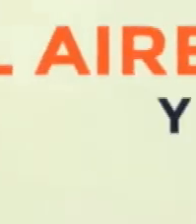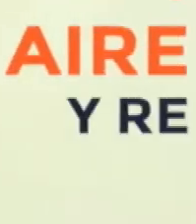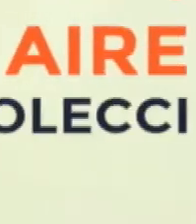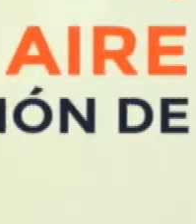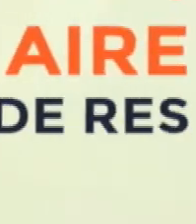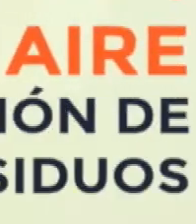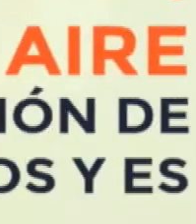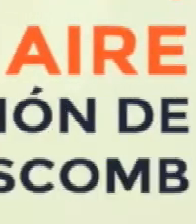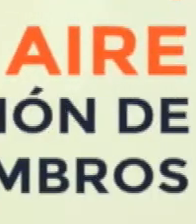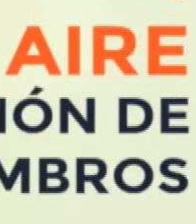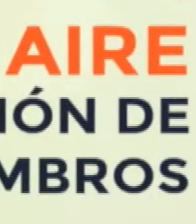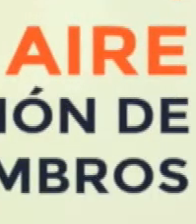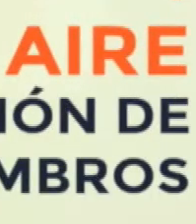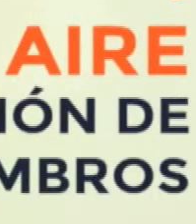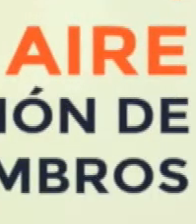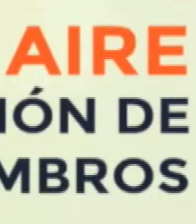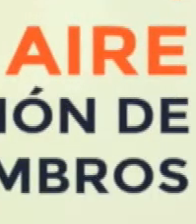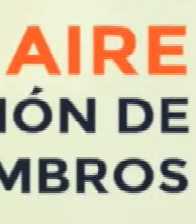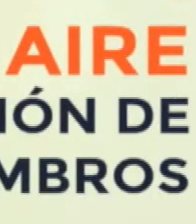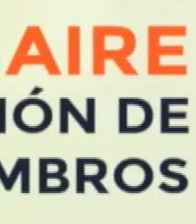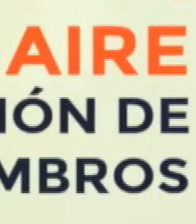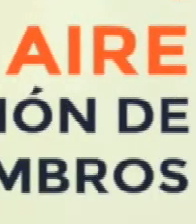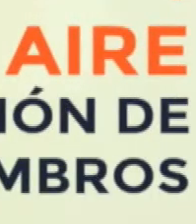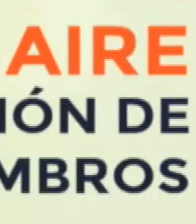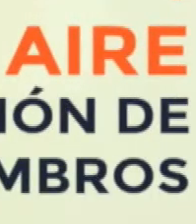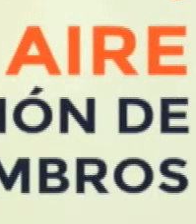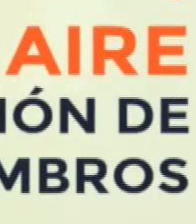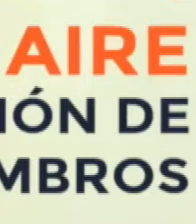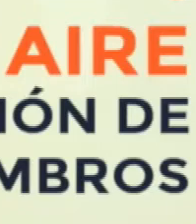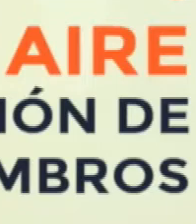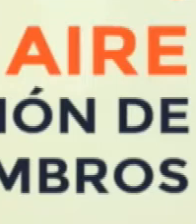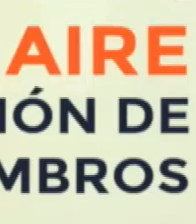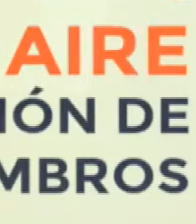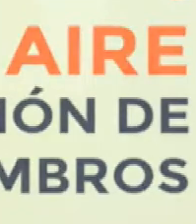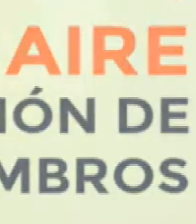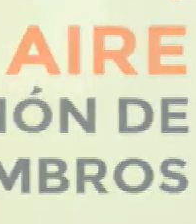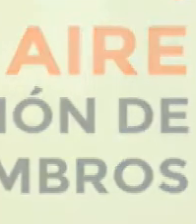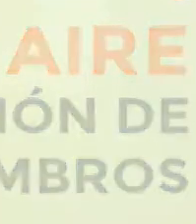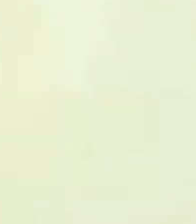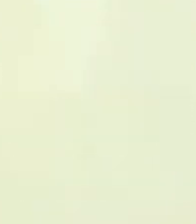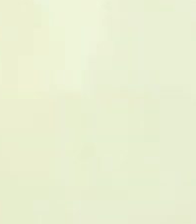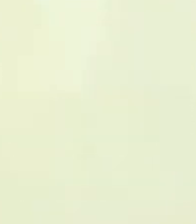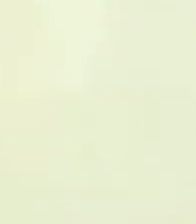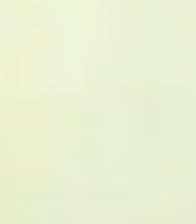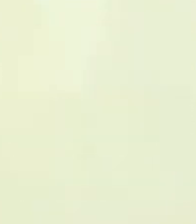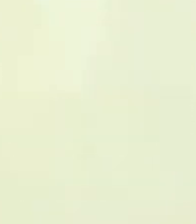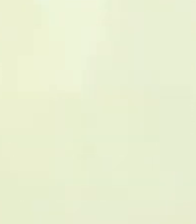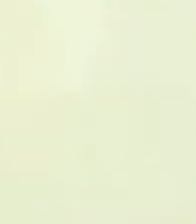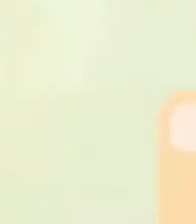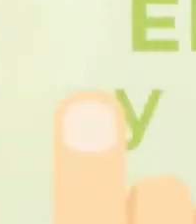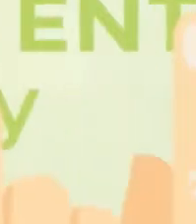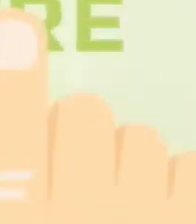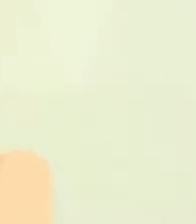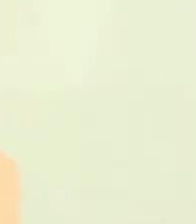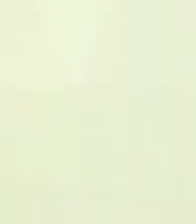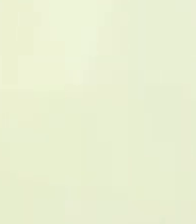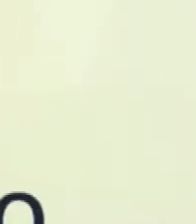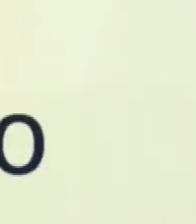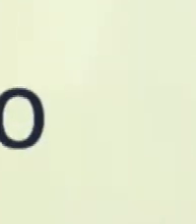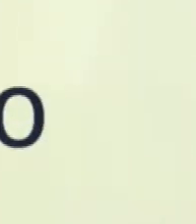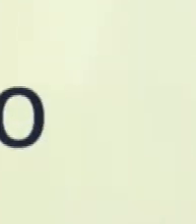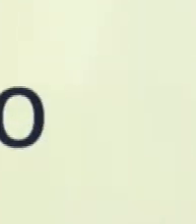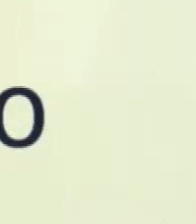cuidado de la flora, fauna y el aire, recolección de residuos y escombros. De incumplir, las multas oscilarán